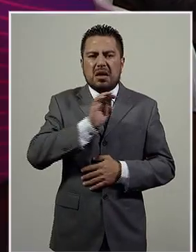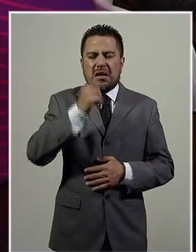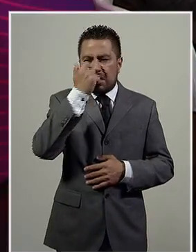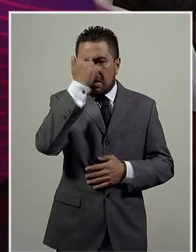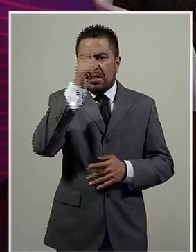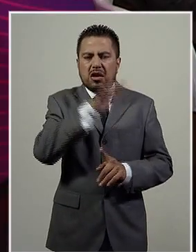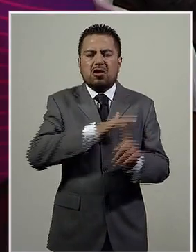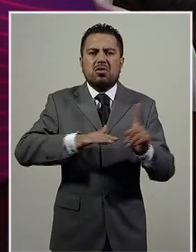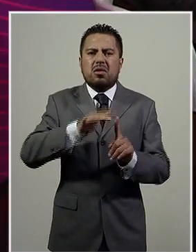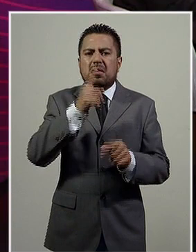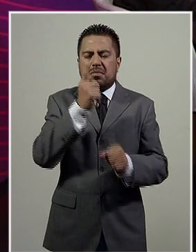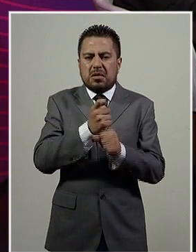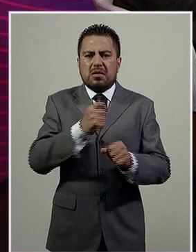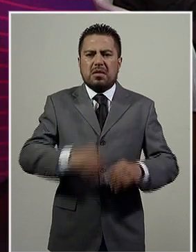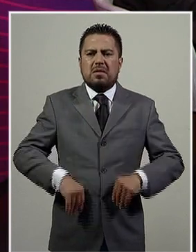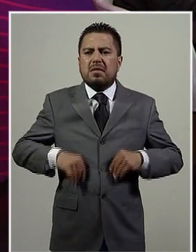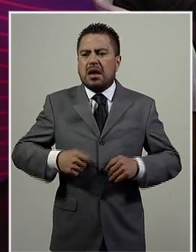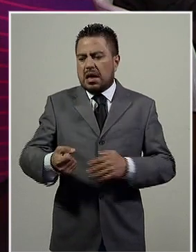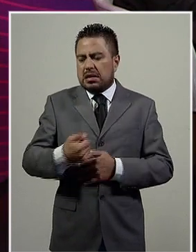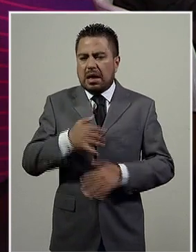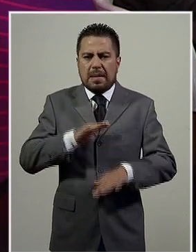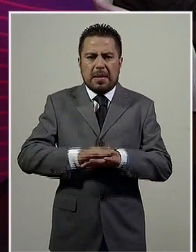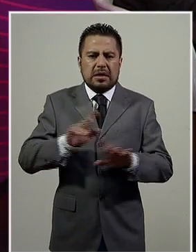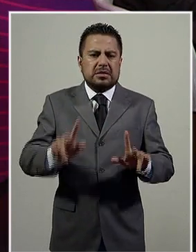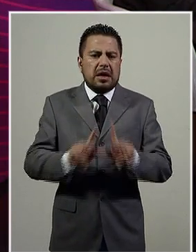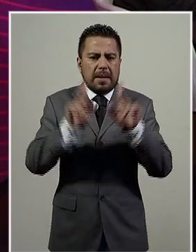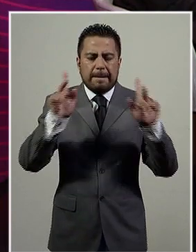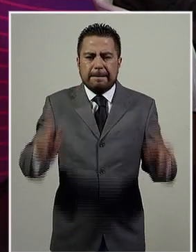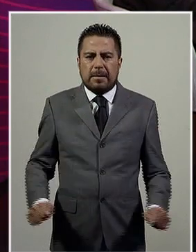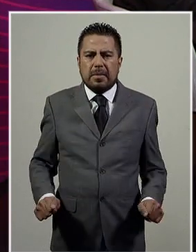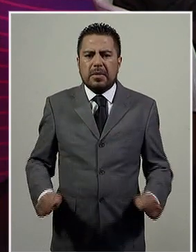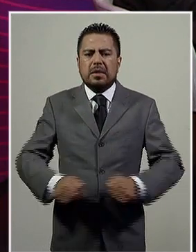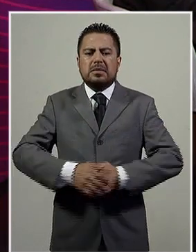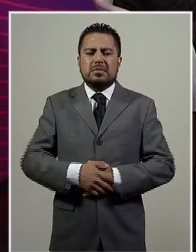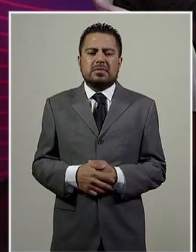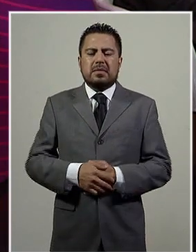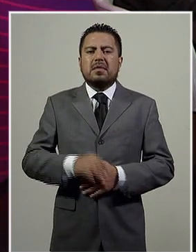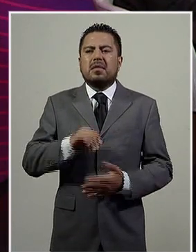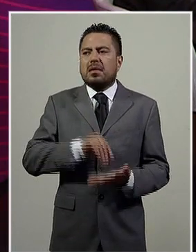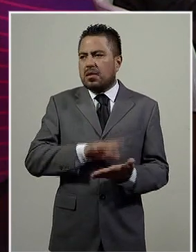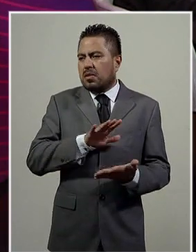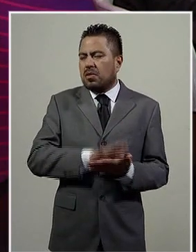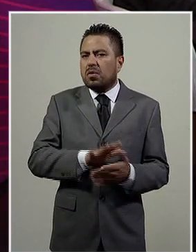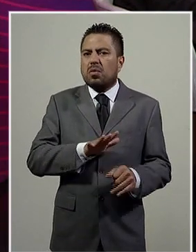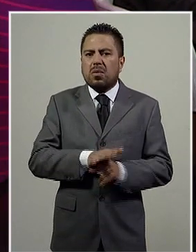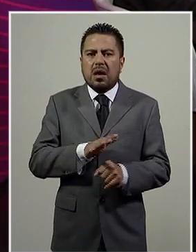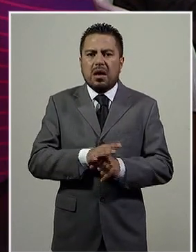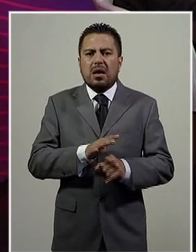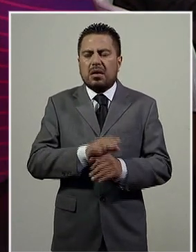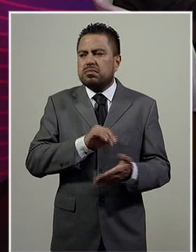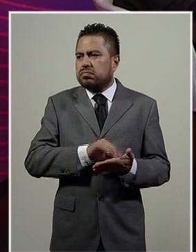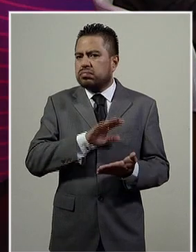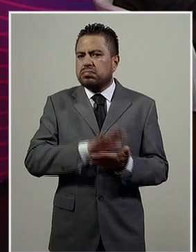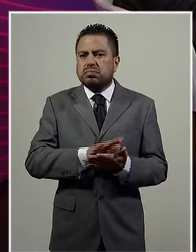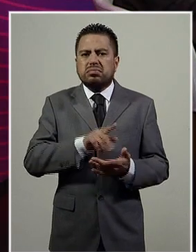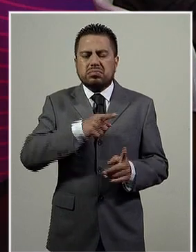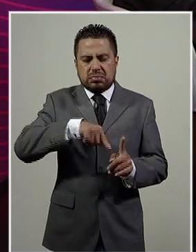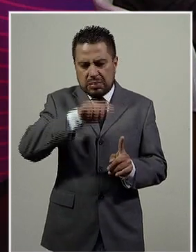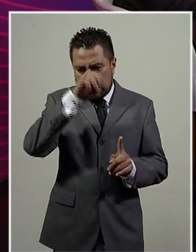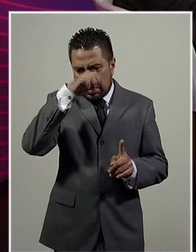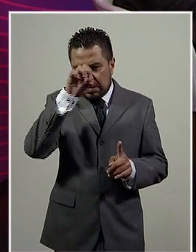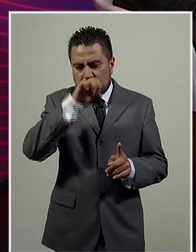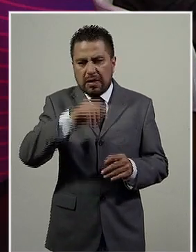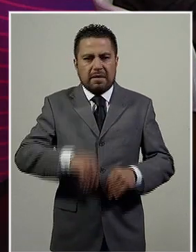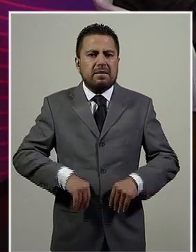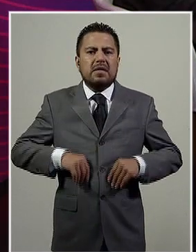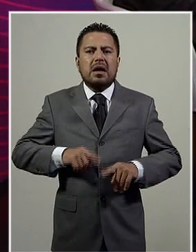crear un entorno. Primero, vivir nosotros más en paz, ¿no? Ocupándonos de lo que nos tenemos que ocupar, que es de nuestra experiencia en